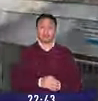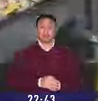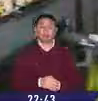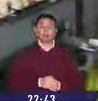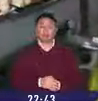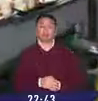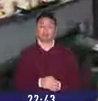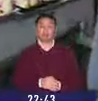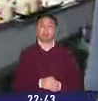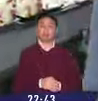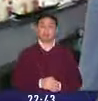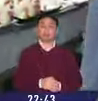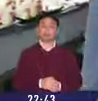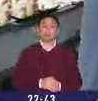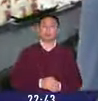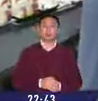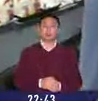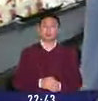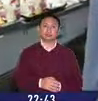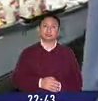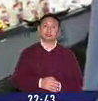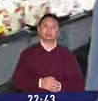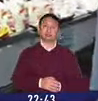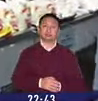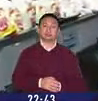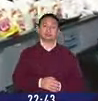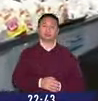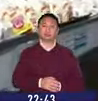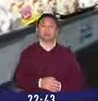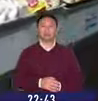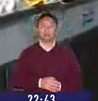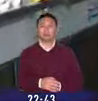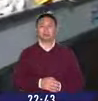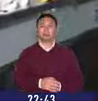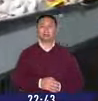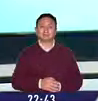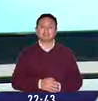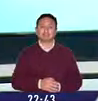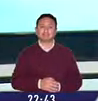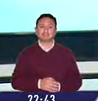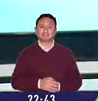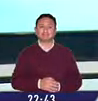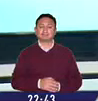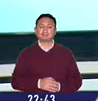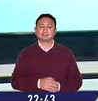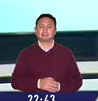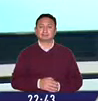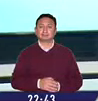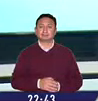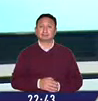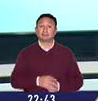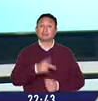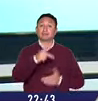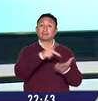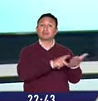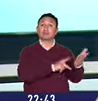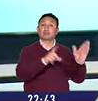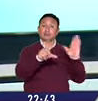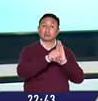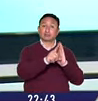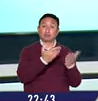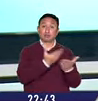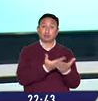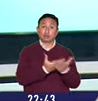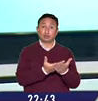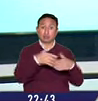Con cámara de José Aspiazo, informó Jorge Escobar. Un proyecto de ley propone ampliar